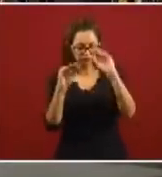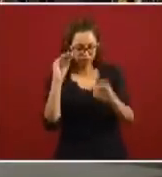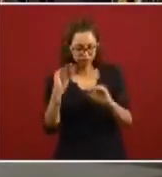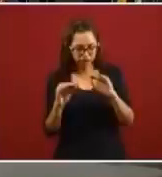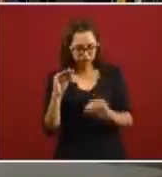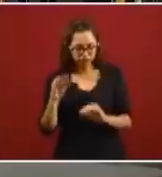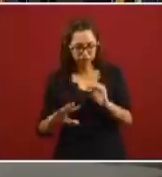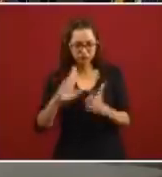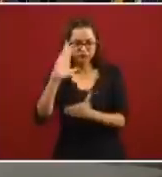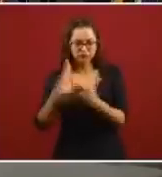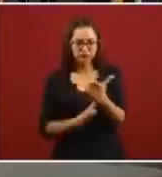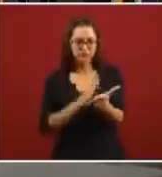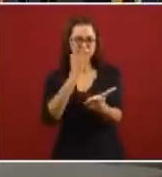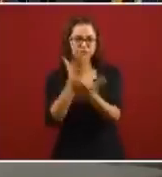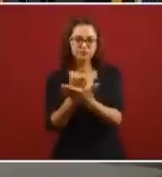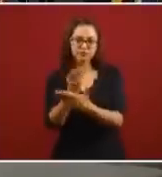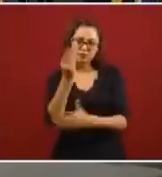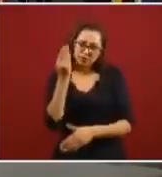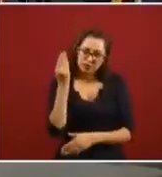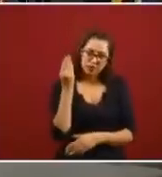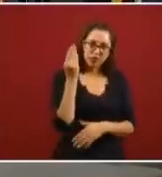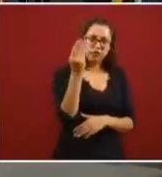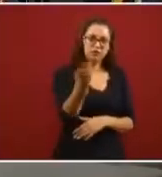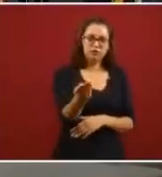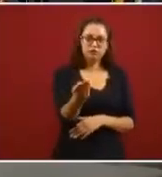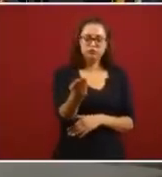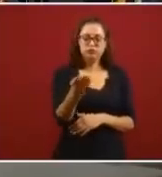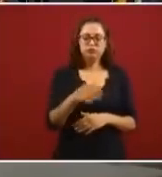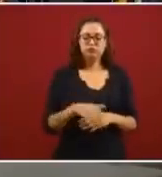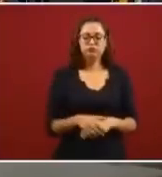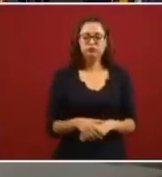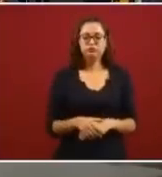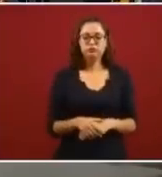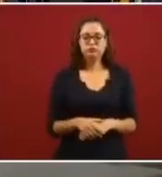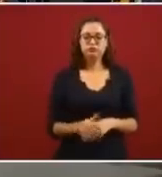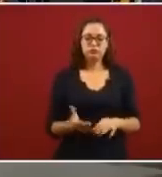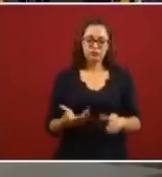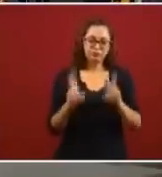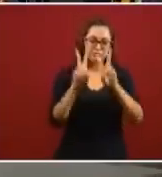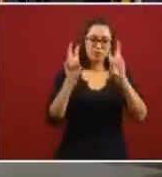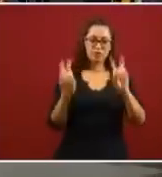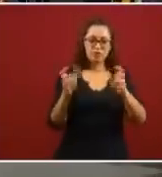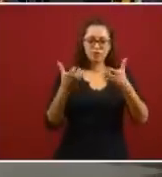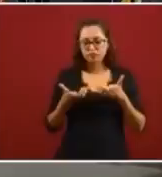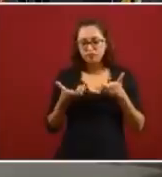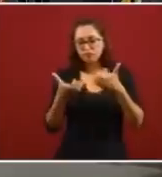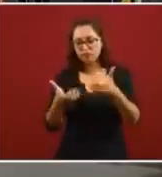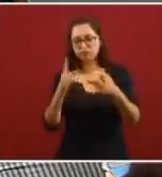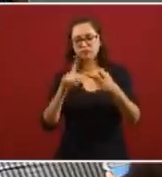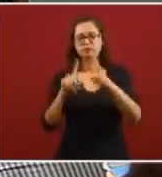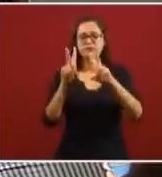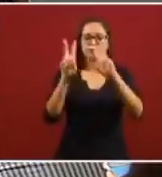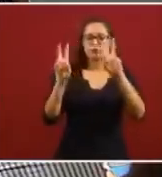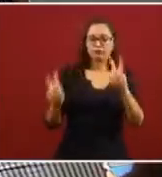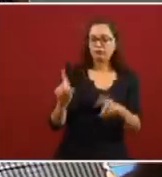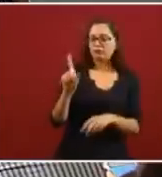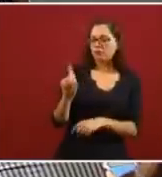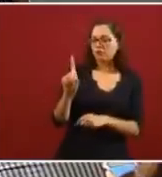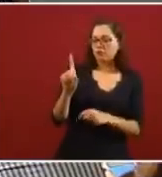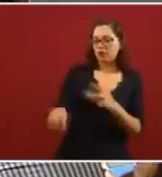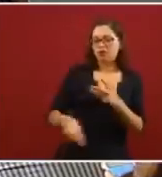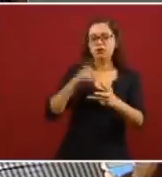presentar las demandas que tienen, como el tema de los caminos, el tema del agua, el tema de la erosión del